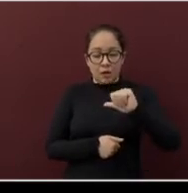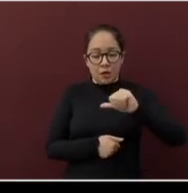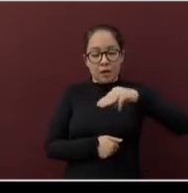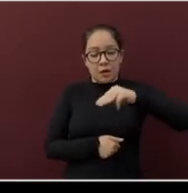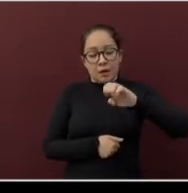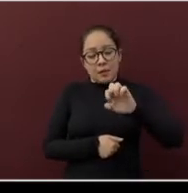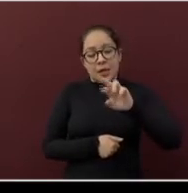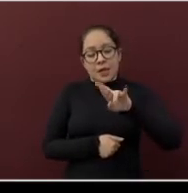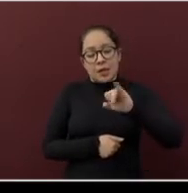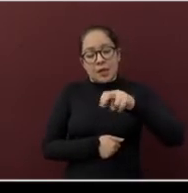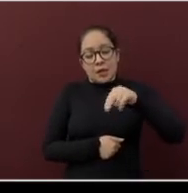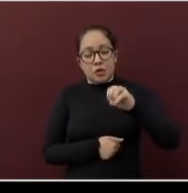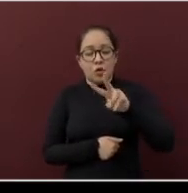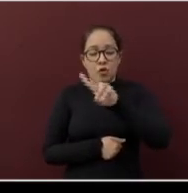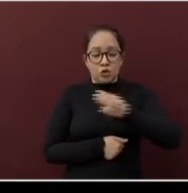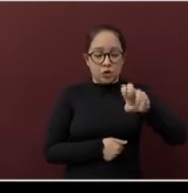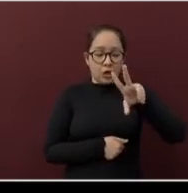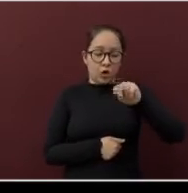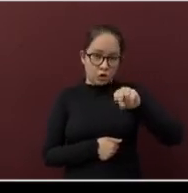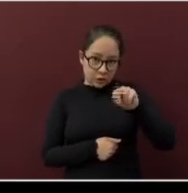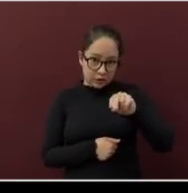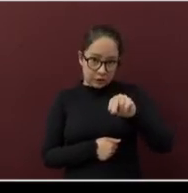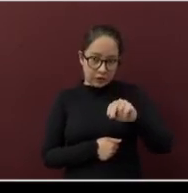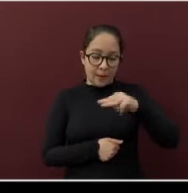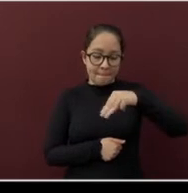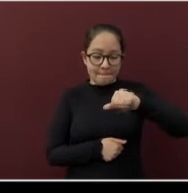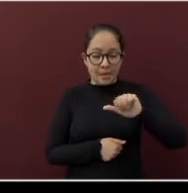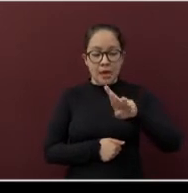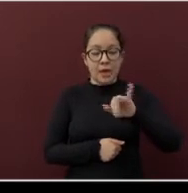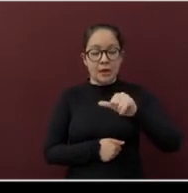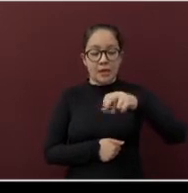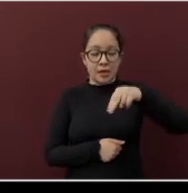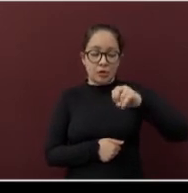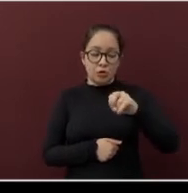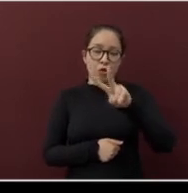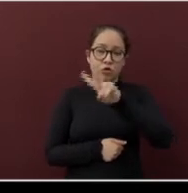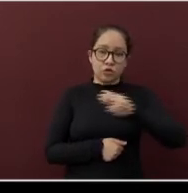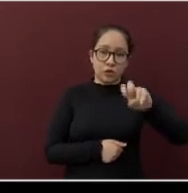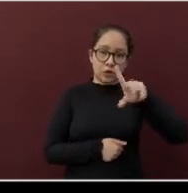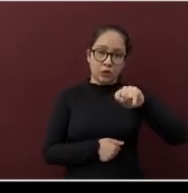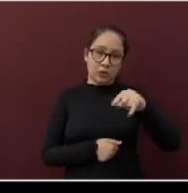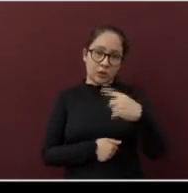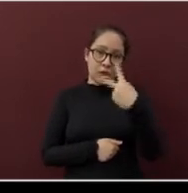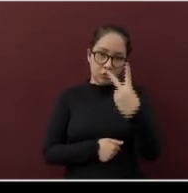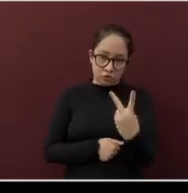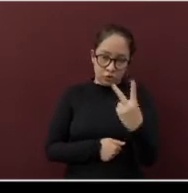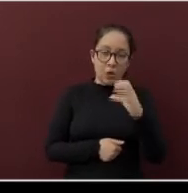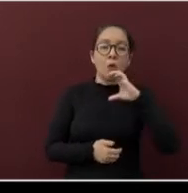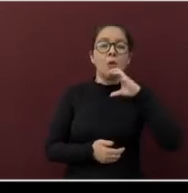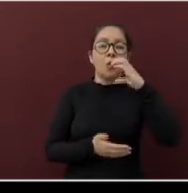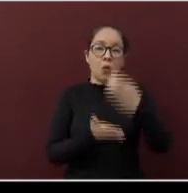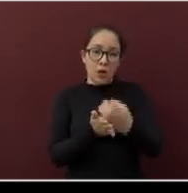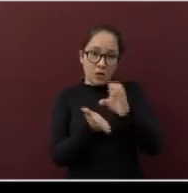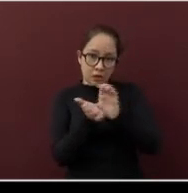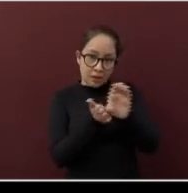mendoza 280 mariano escobedo 272 coatepec